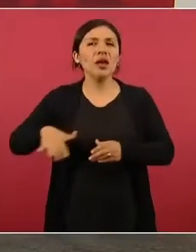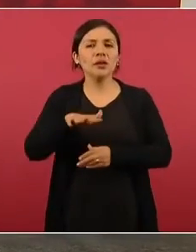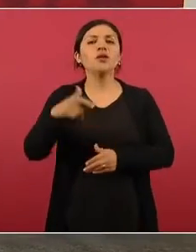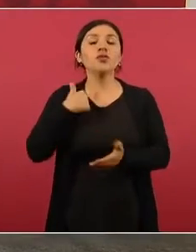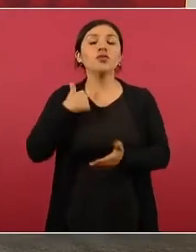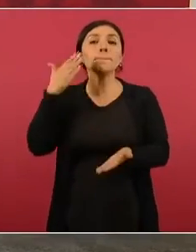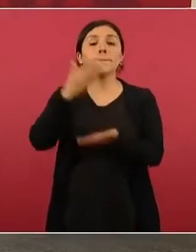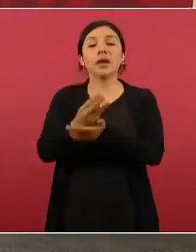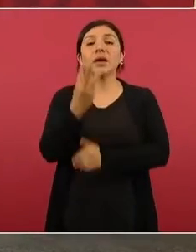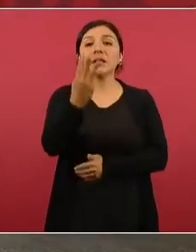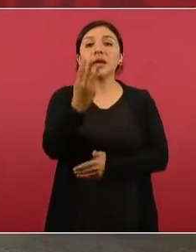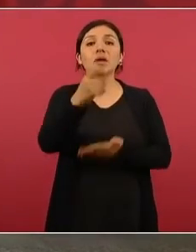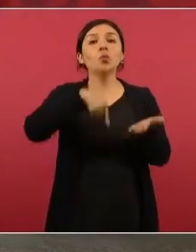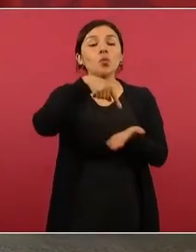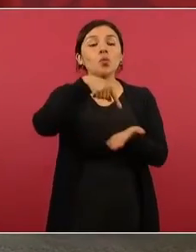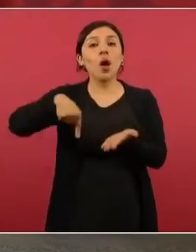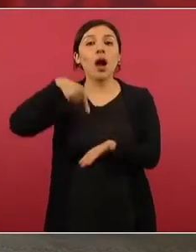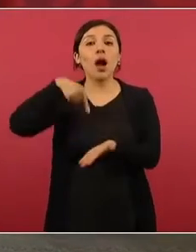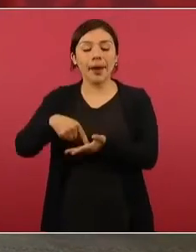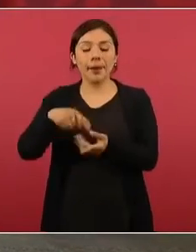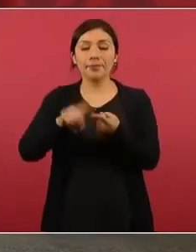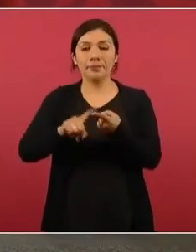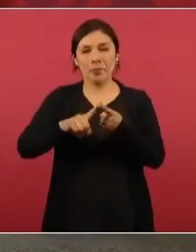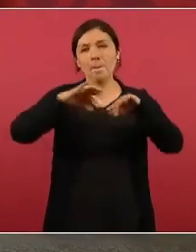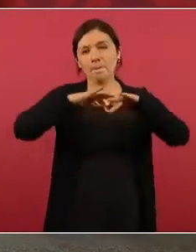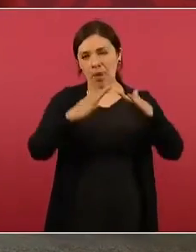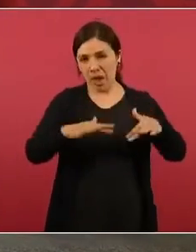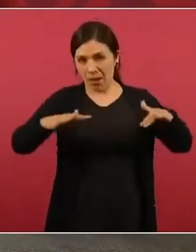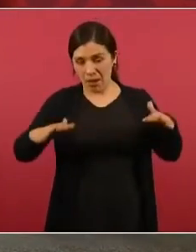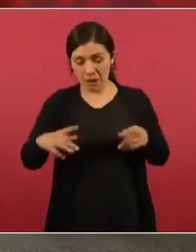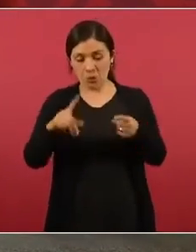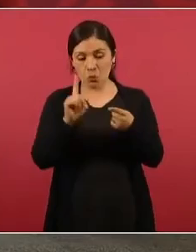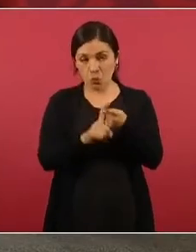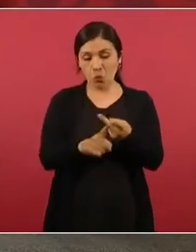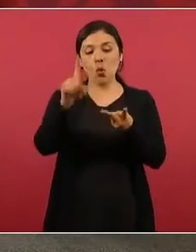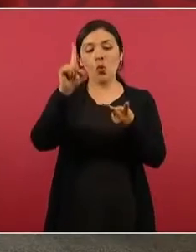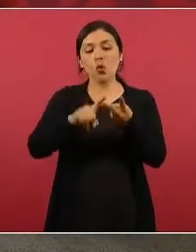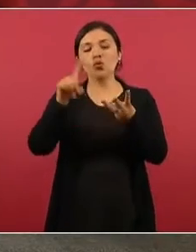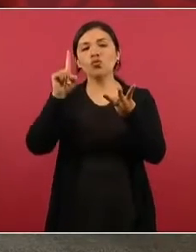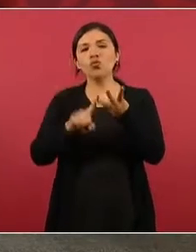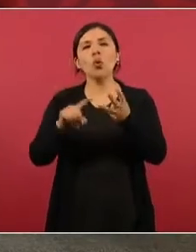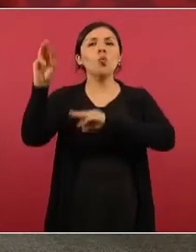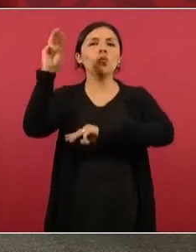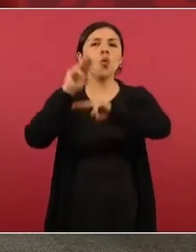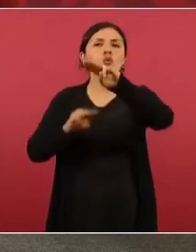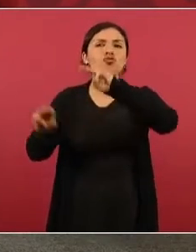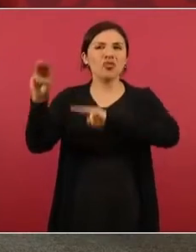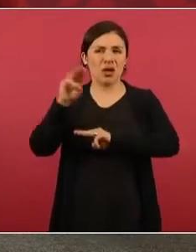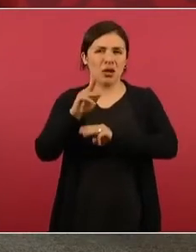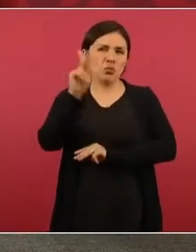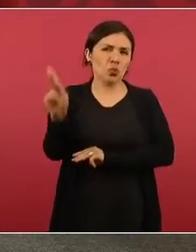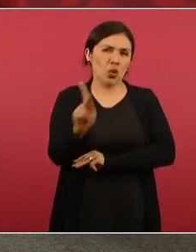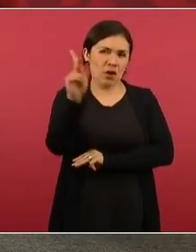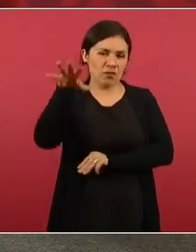ir a 3 sitios, 1 de la costa y 2 de la sierra.